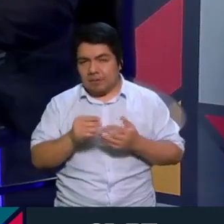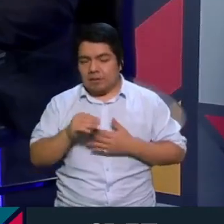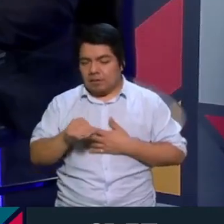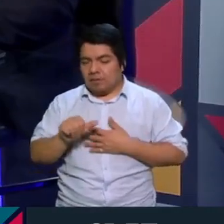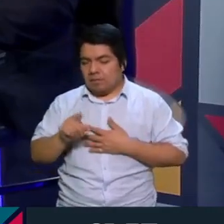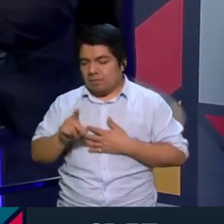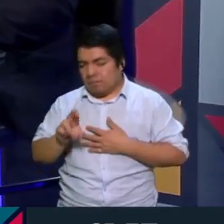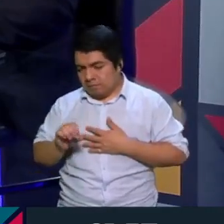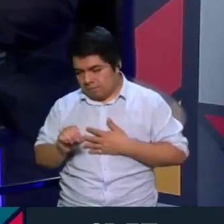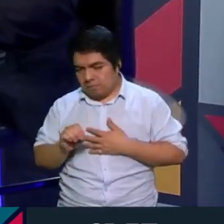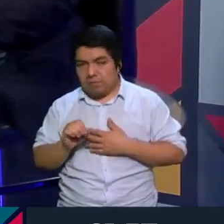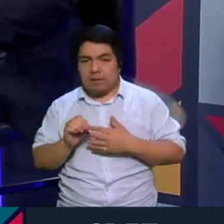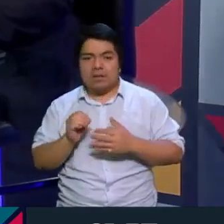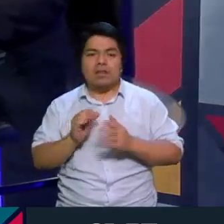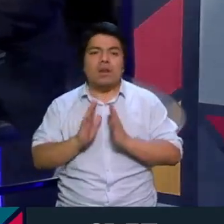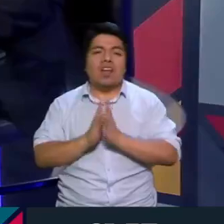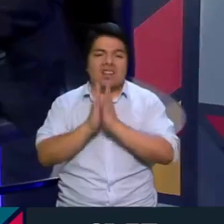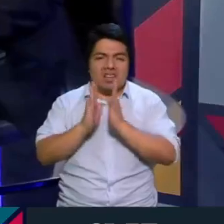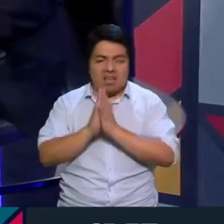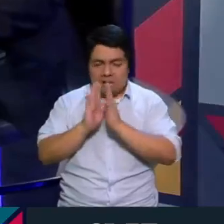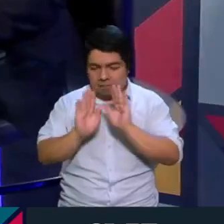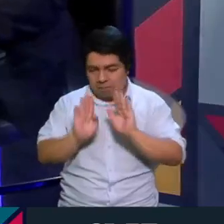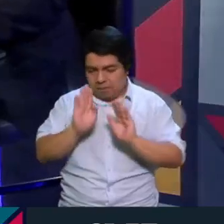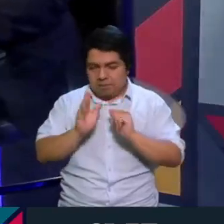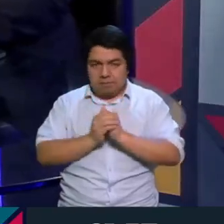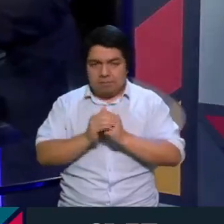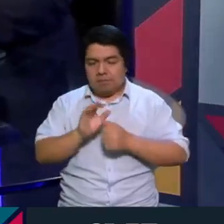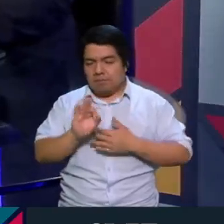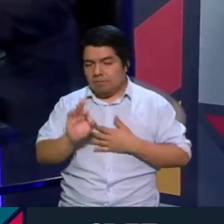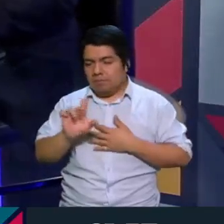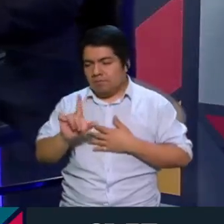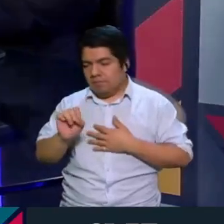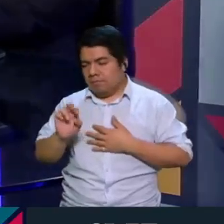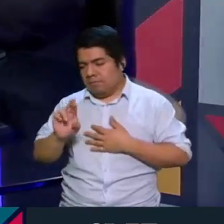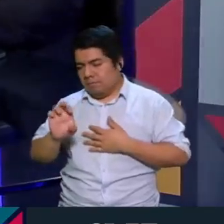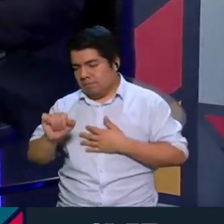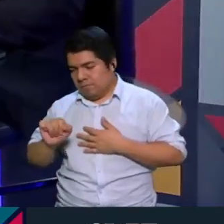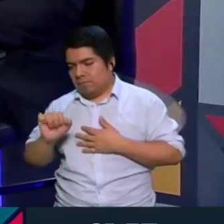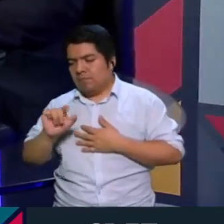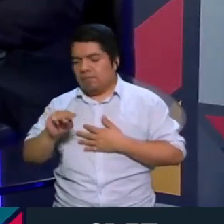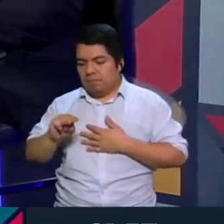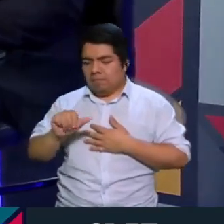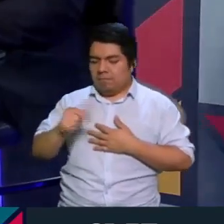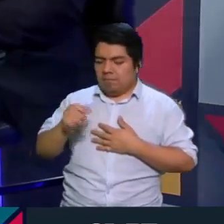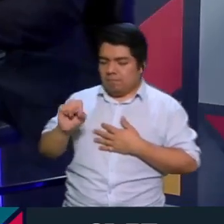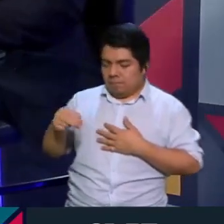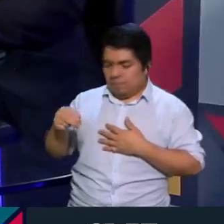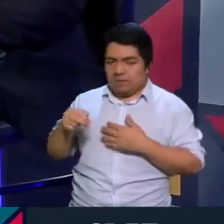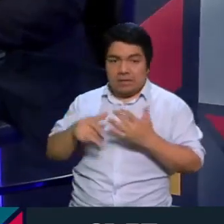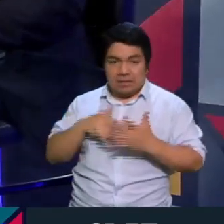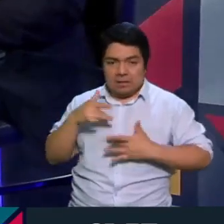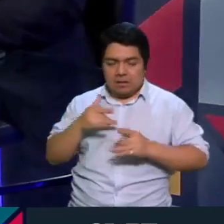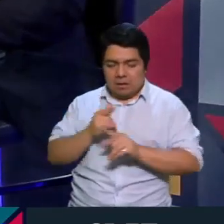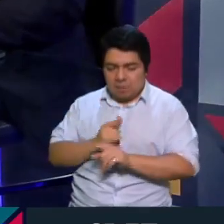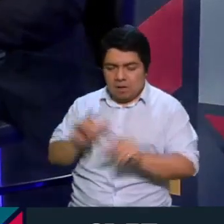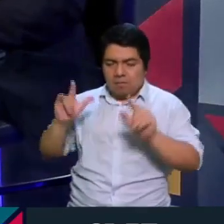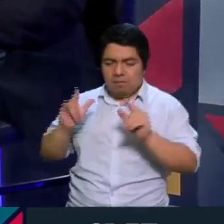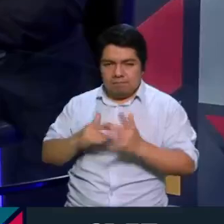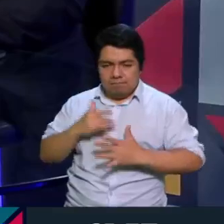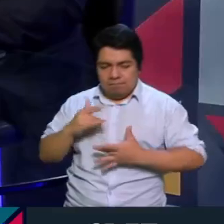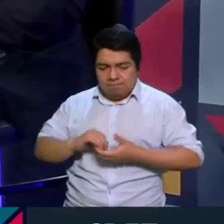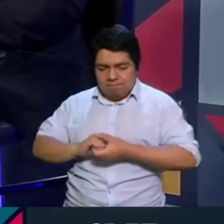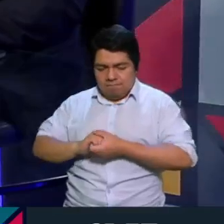la democracia, ¿no? Sin duda. Con Flores Magón, ese sentimiento libertario y ese compromiso.